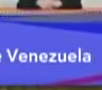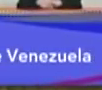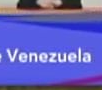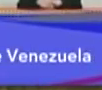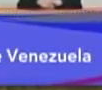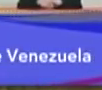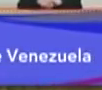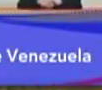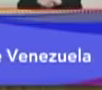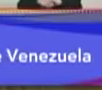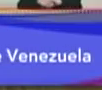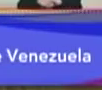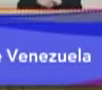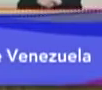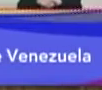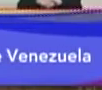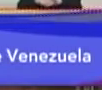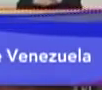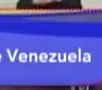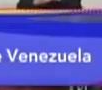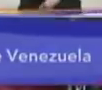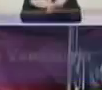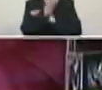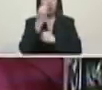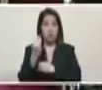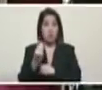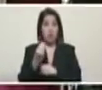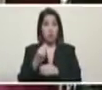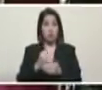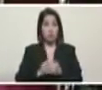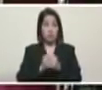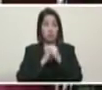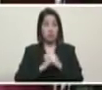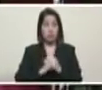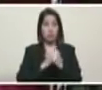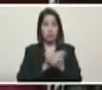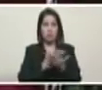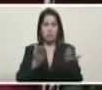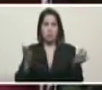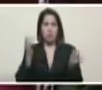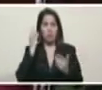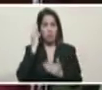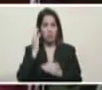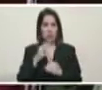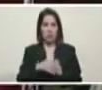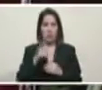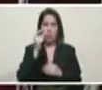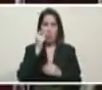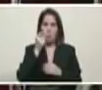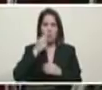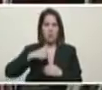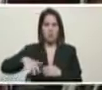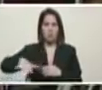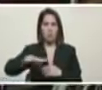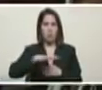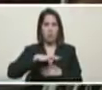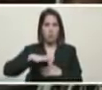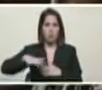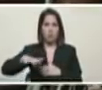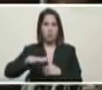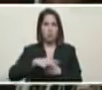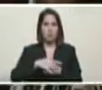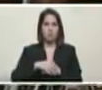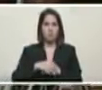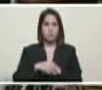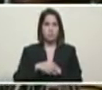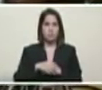que por la protección que recibo de las oraciones de ustedes, mujeres, hombres del pueblo,